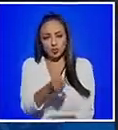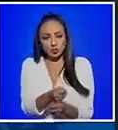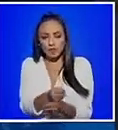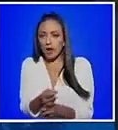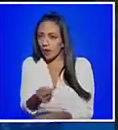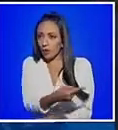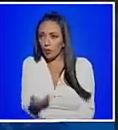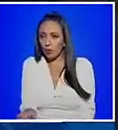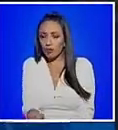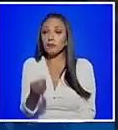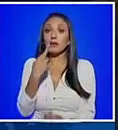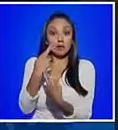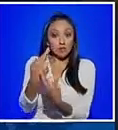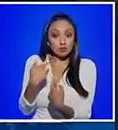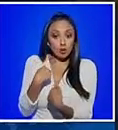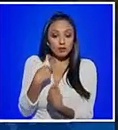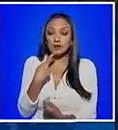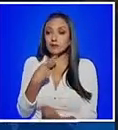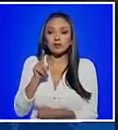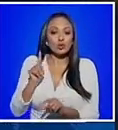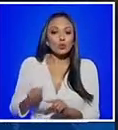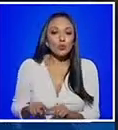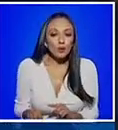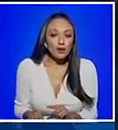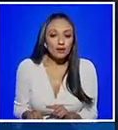y de lo cual nos han respondido que no pueden